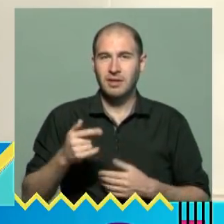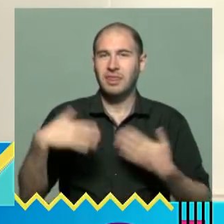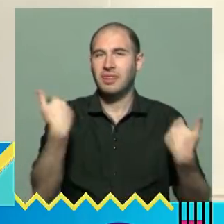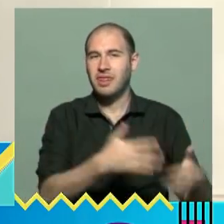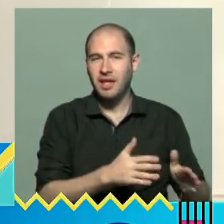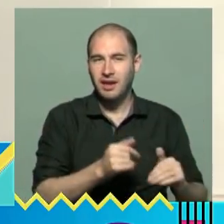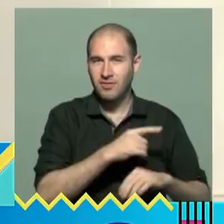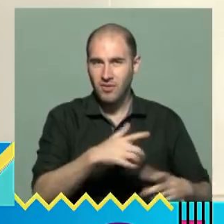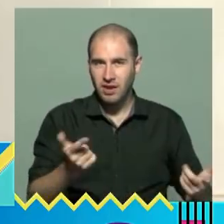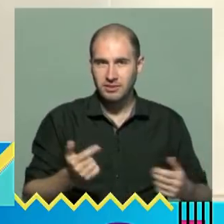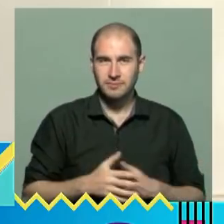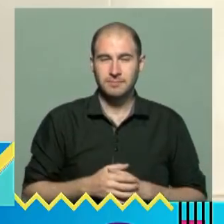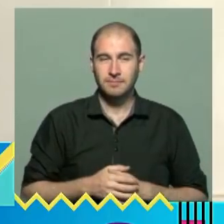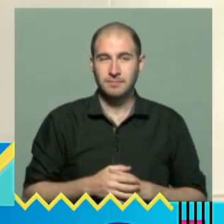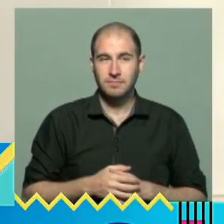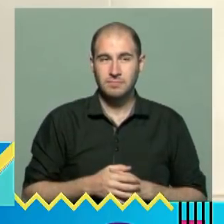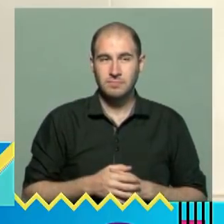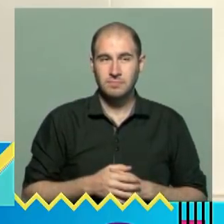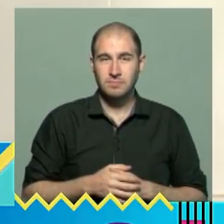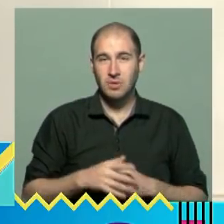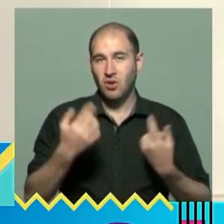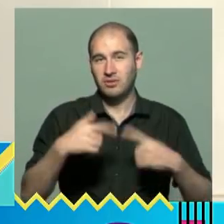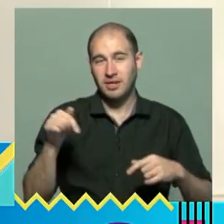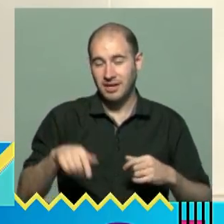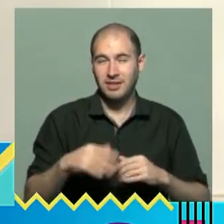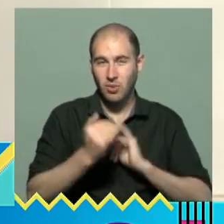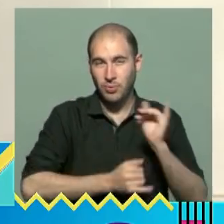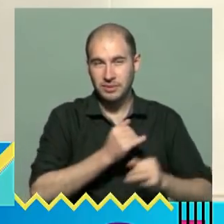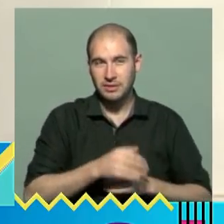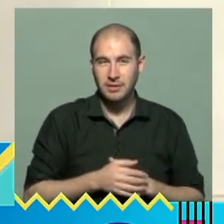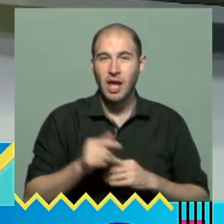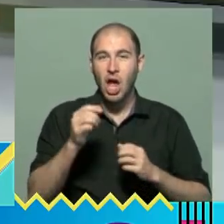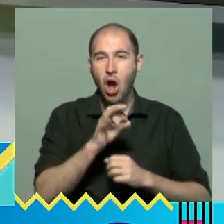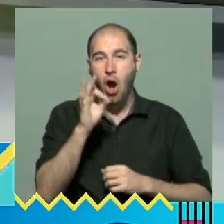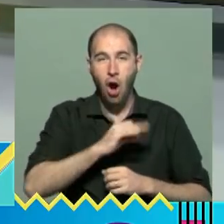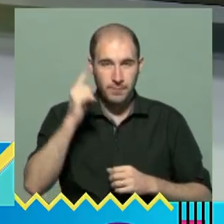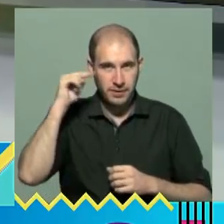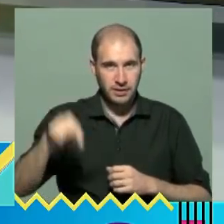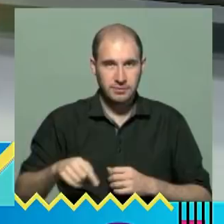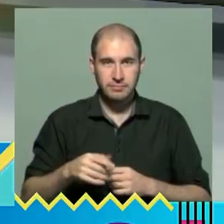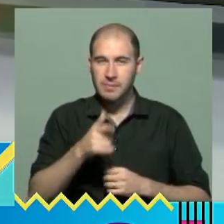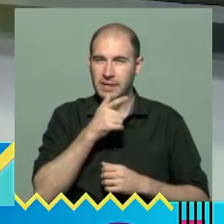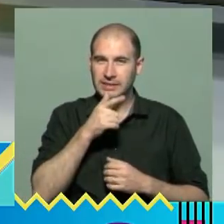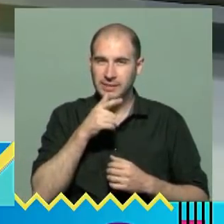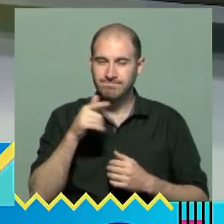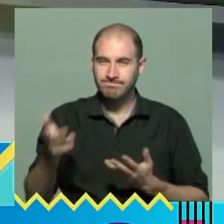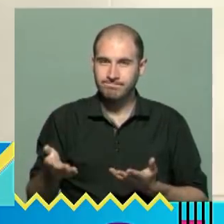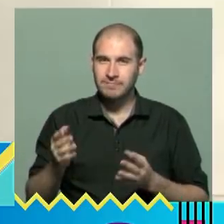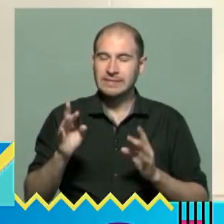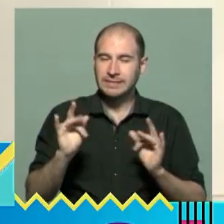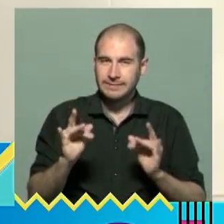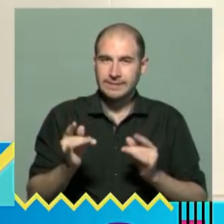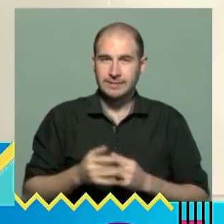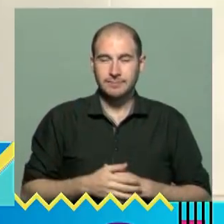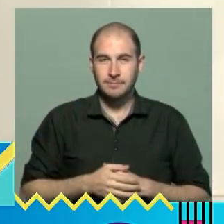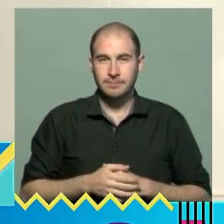abandonar, digamos, las situaciones. Entonces, desde ese punto, yo creo que es como muy complejo,